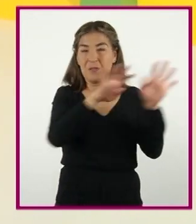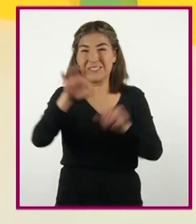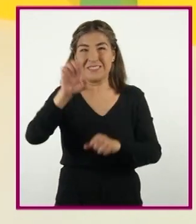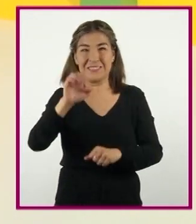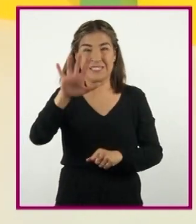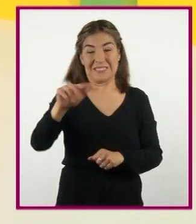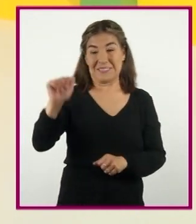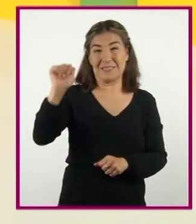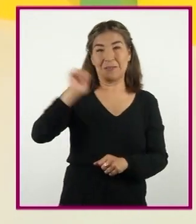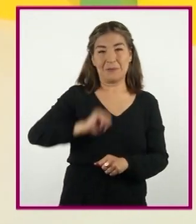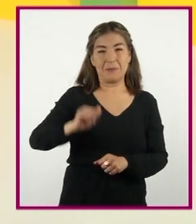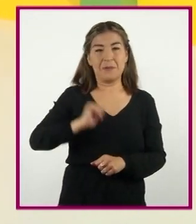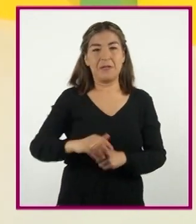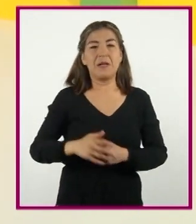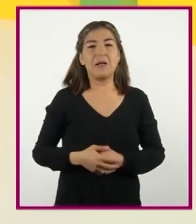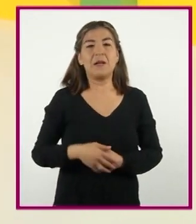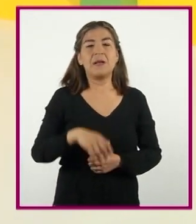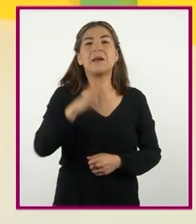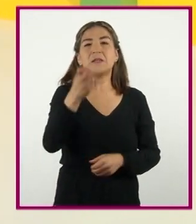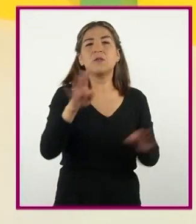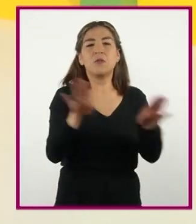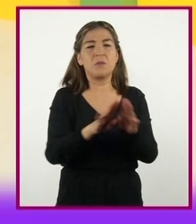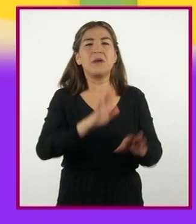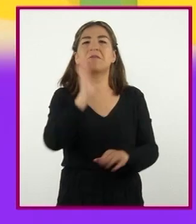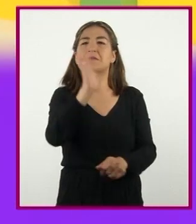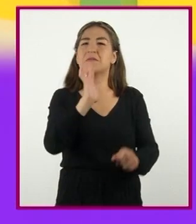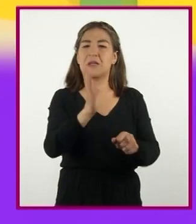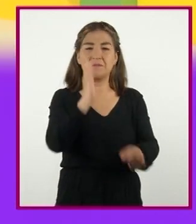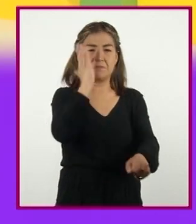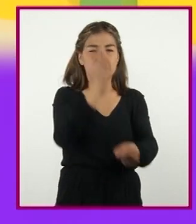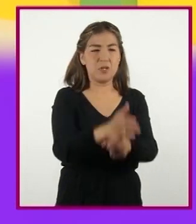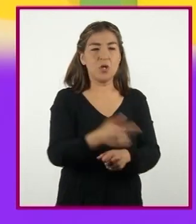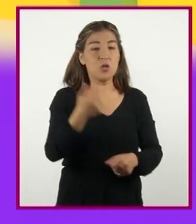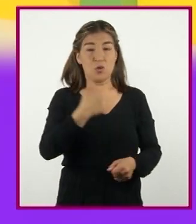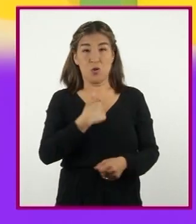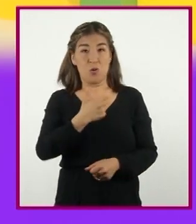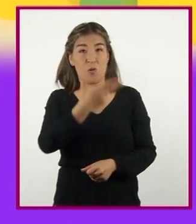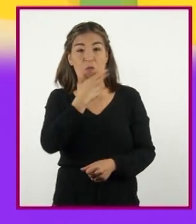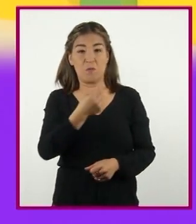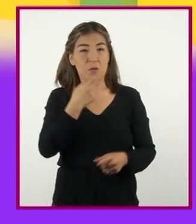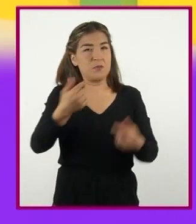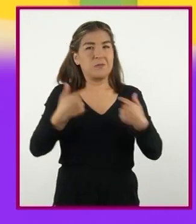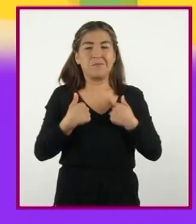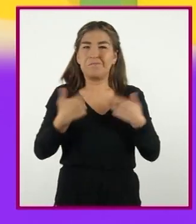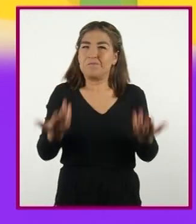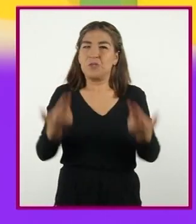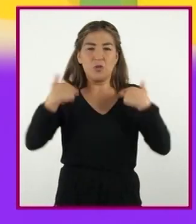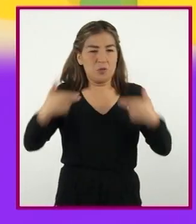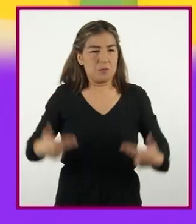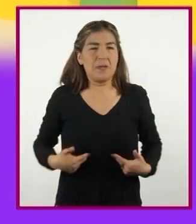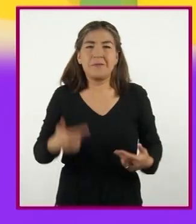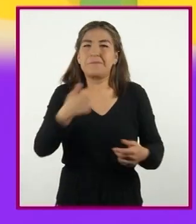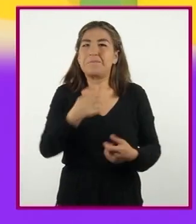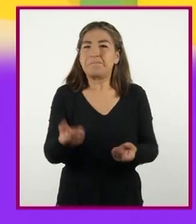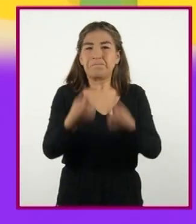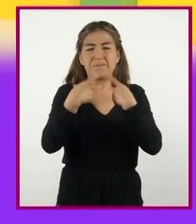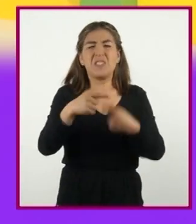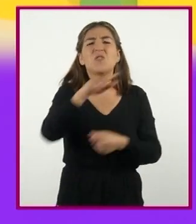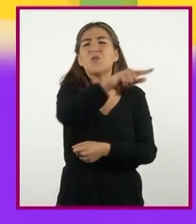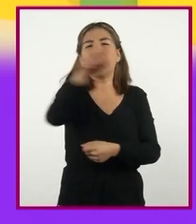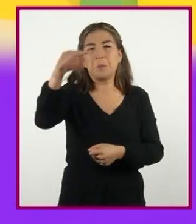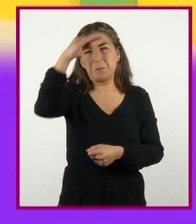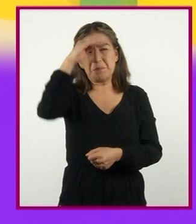era, ya sentenciaba: soy un hombre, nada de lo humano me es ajeno. ¿Qué piensan de esa